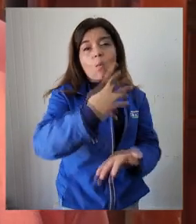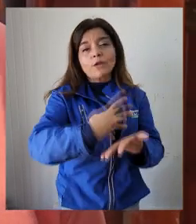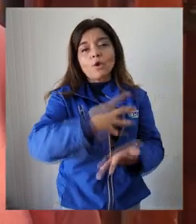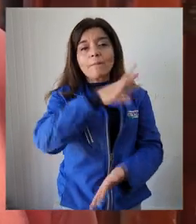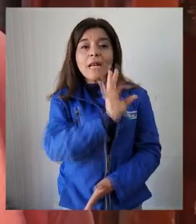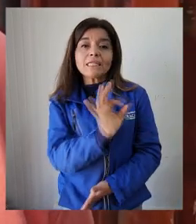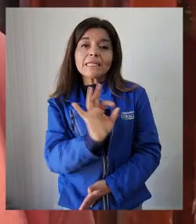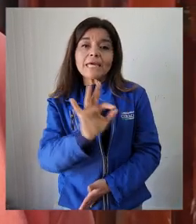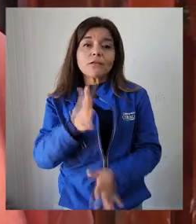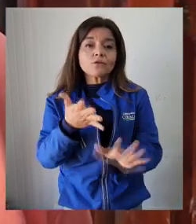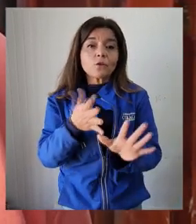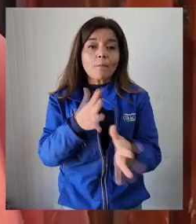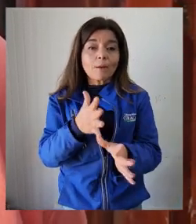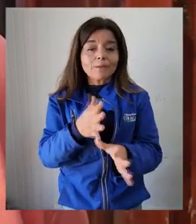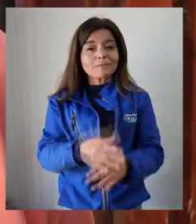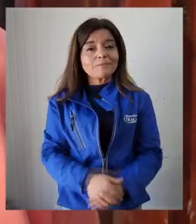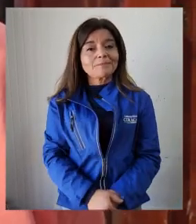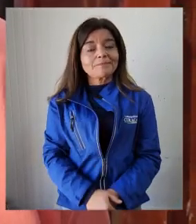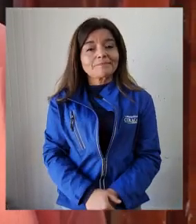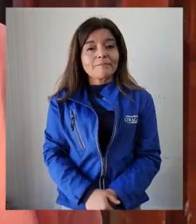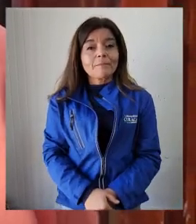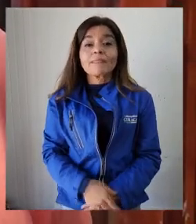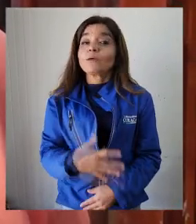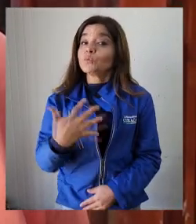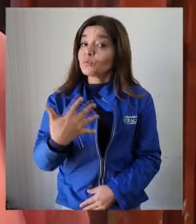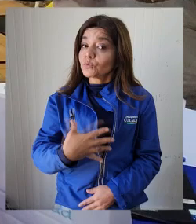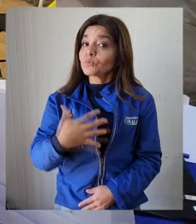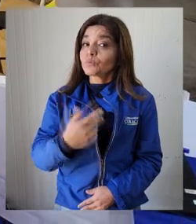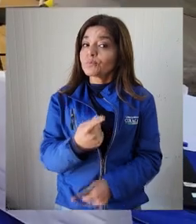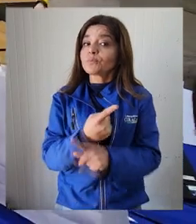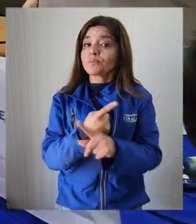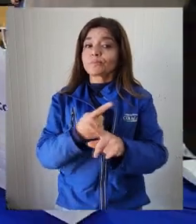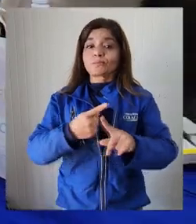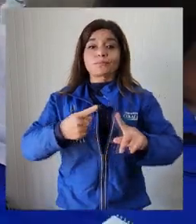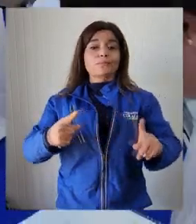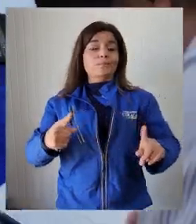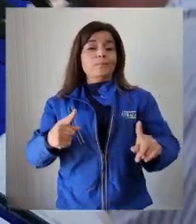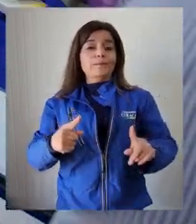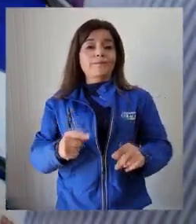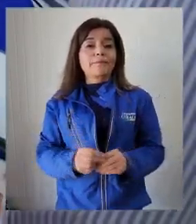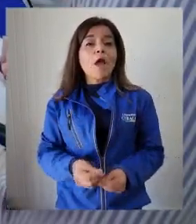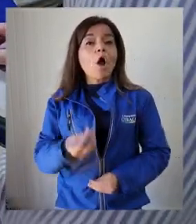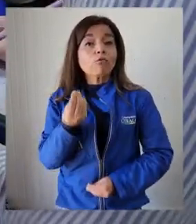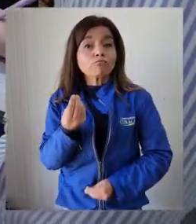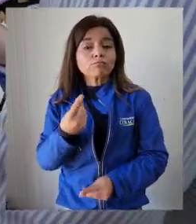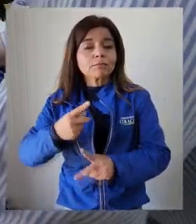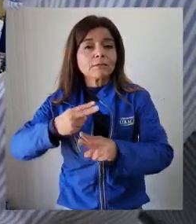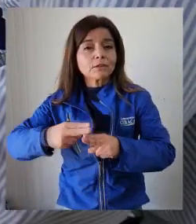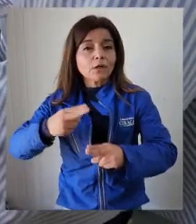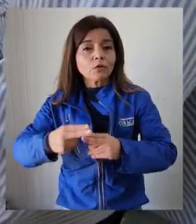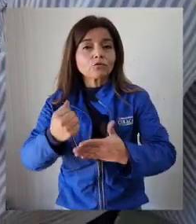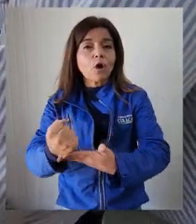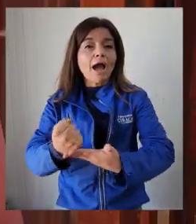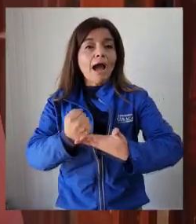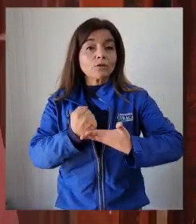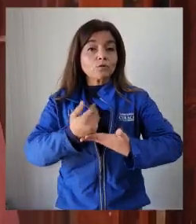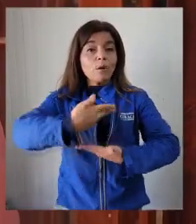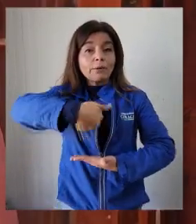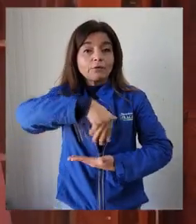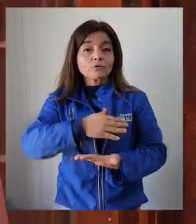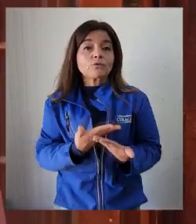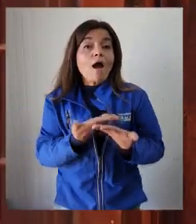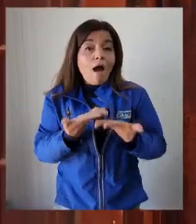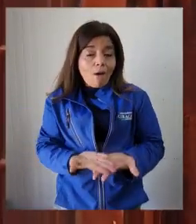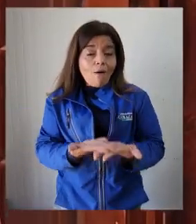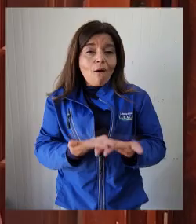tanto, 4.500 por ahí. Es harta la diferencia. Es una buena solución, una gran ayuda que nos están